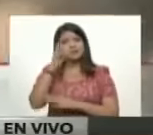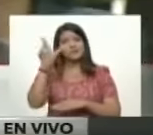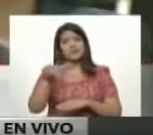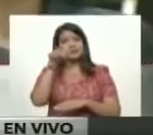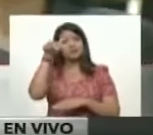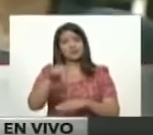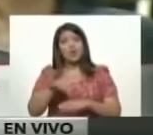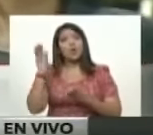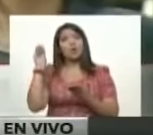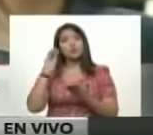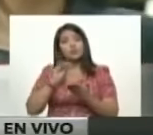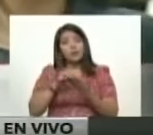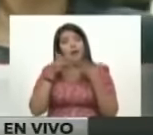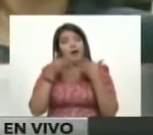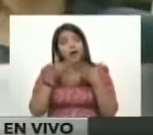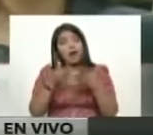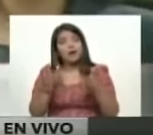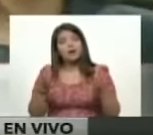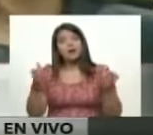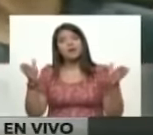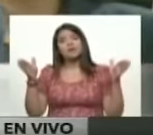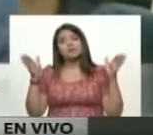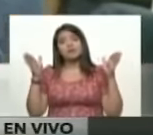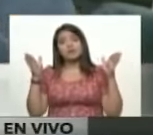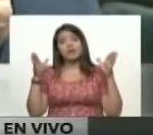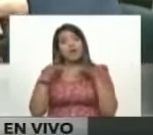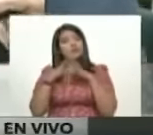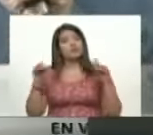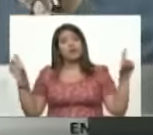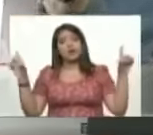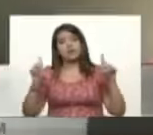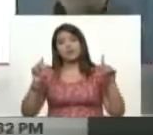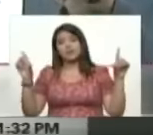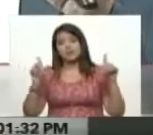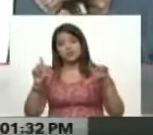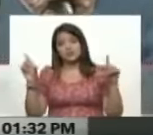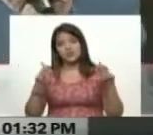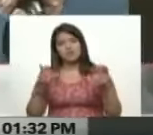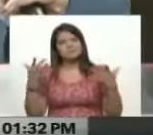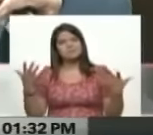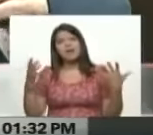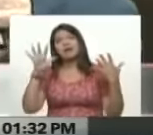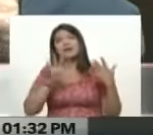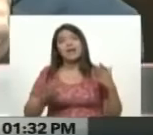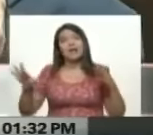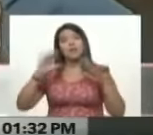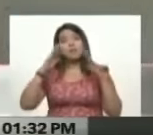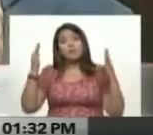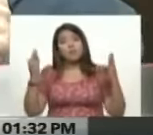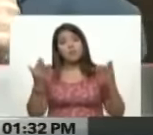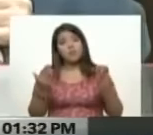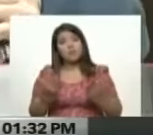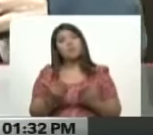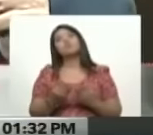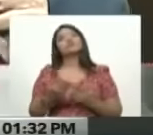que le volvamos a abrir a los medios de comunicación social para que el mundo entero se entere de